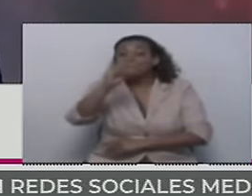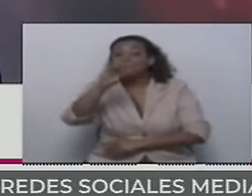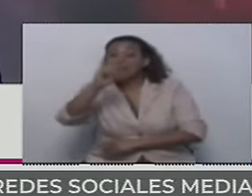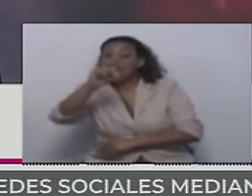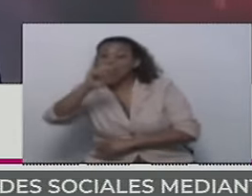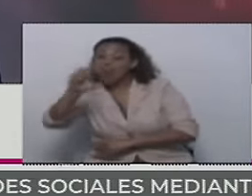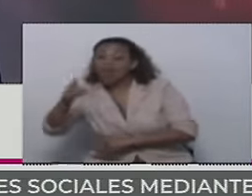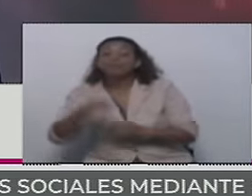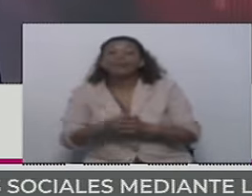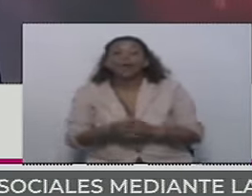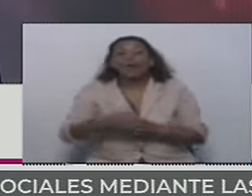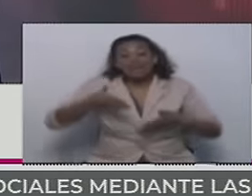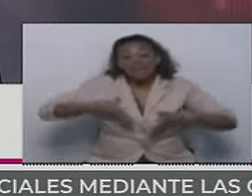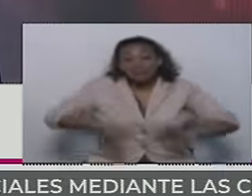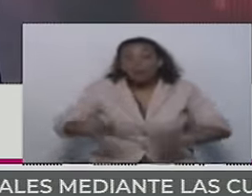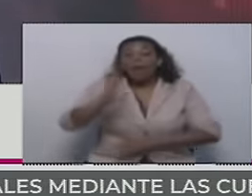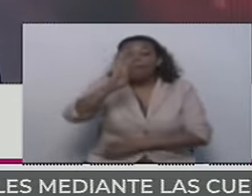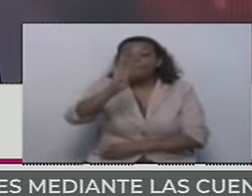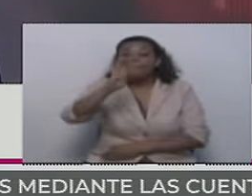Nazaret